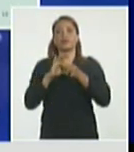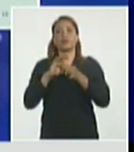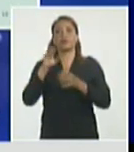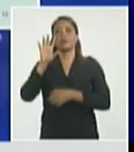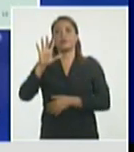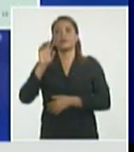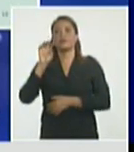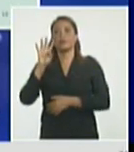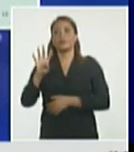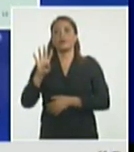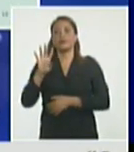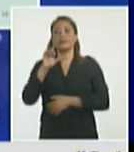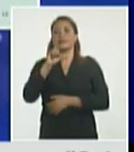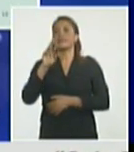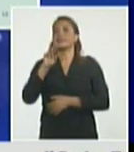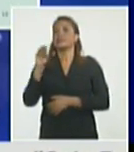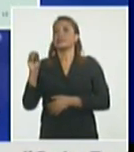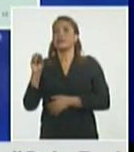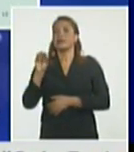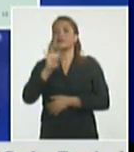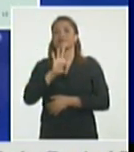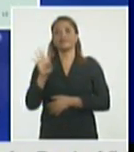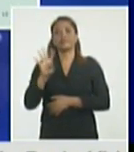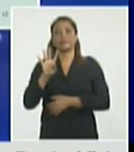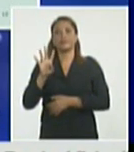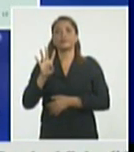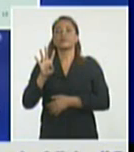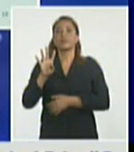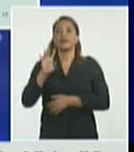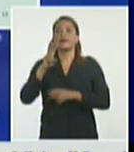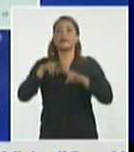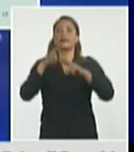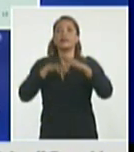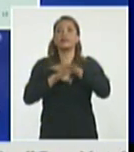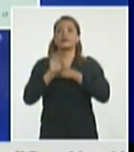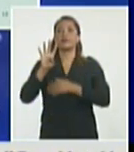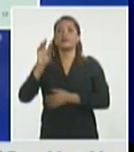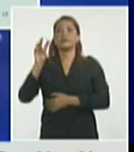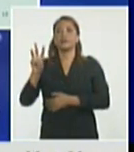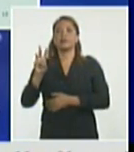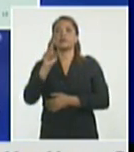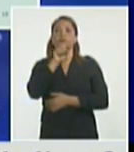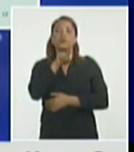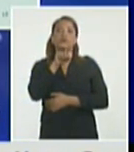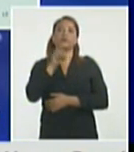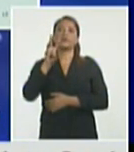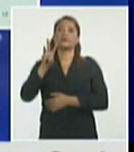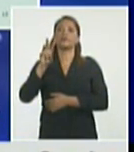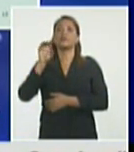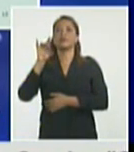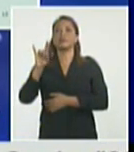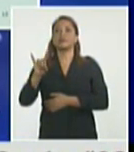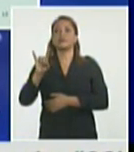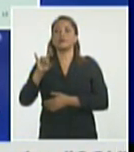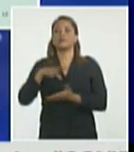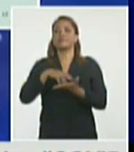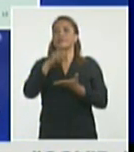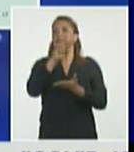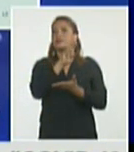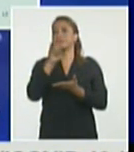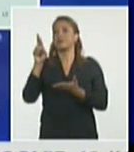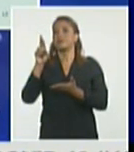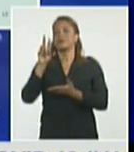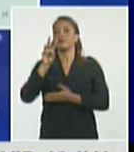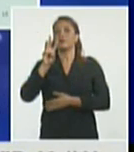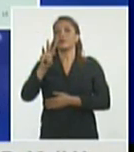Guanabacoa 54, Cerro 44, Habana del Este 43, Cotorro 39,